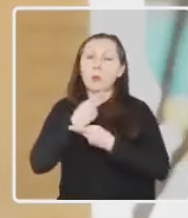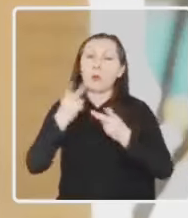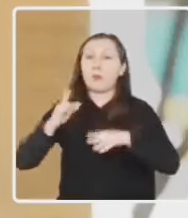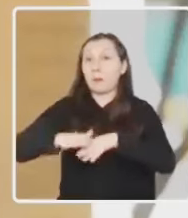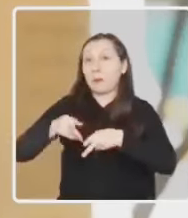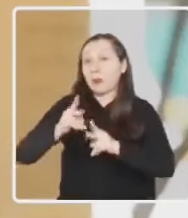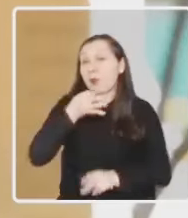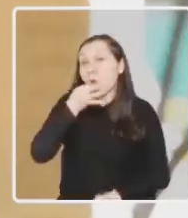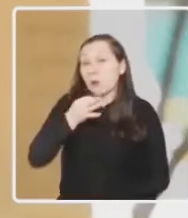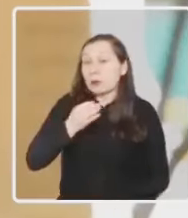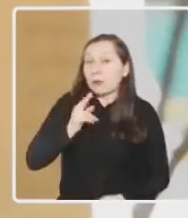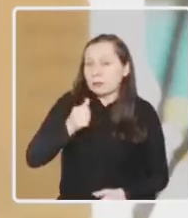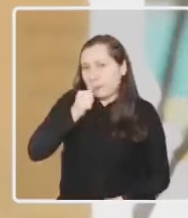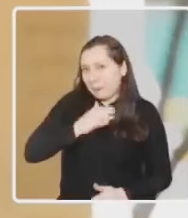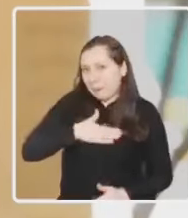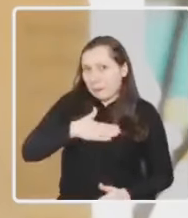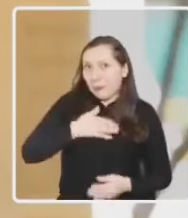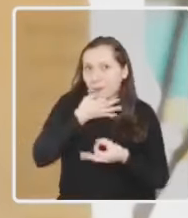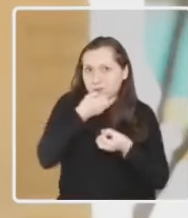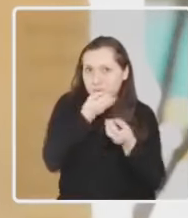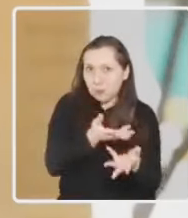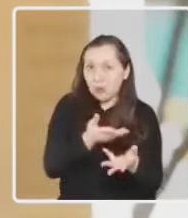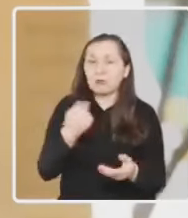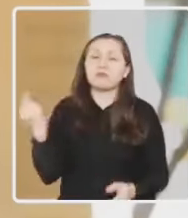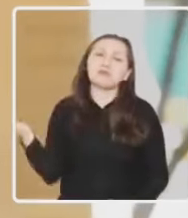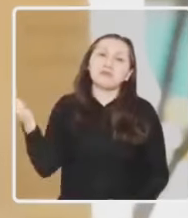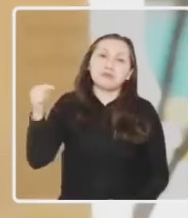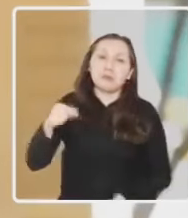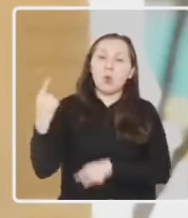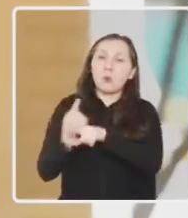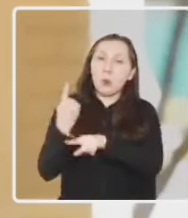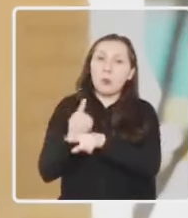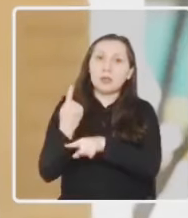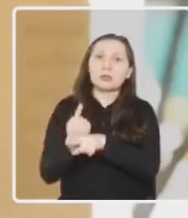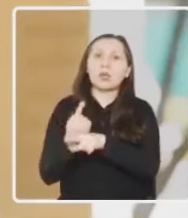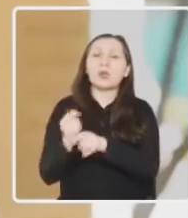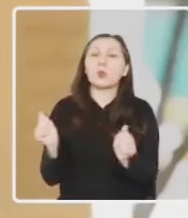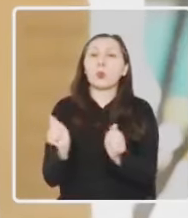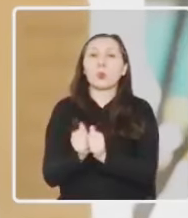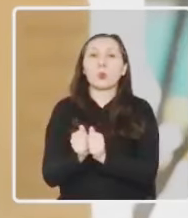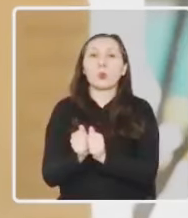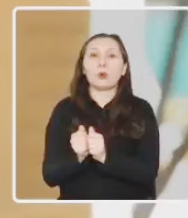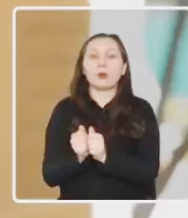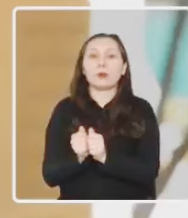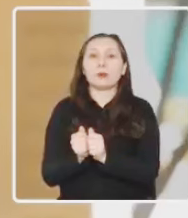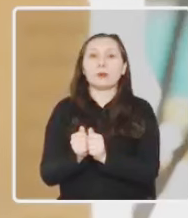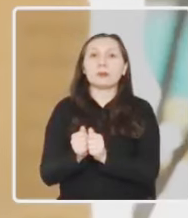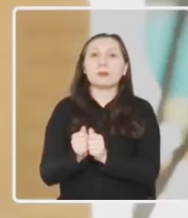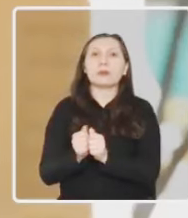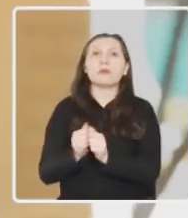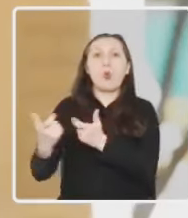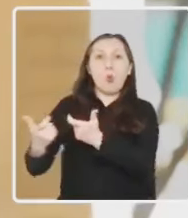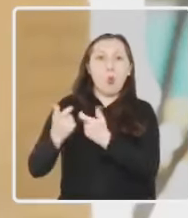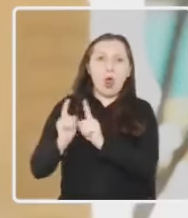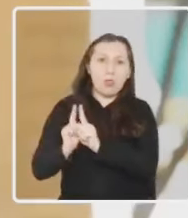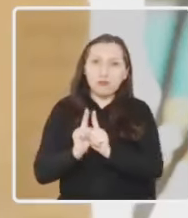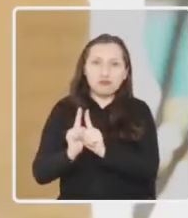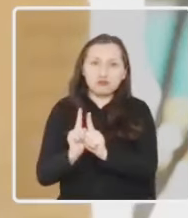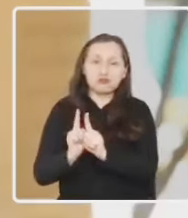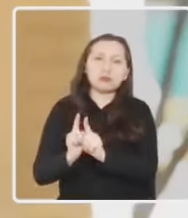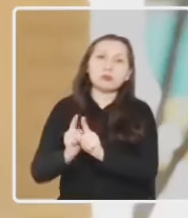Permítanme contarles una infidencia. Veníamos conversando con mis escoltas y me